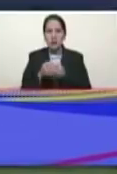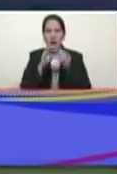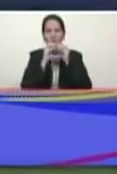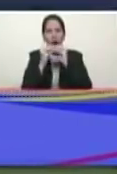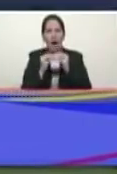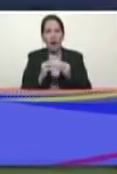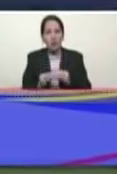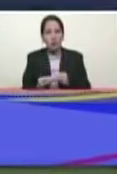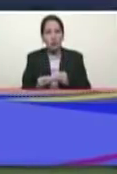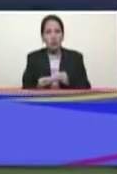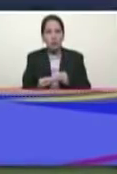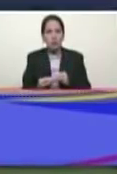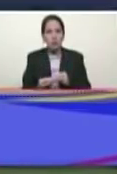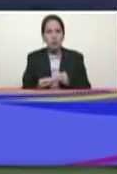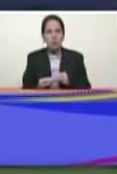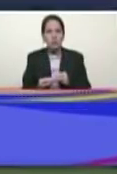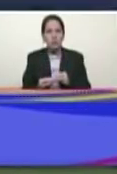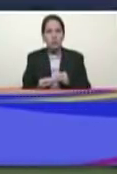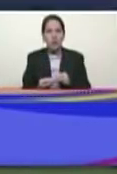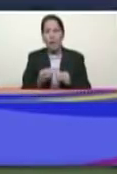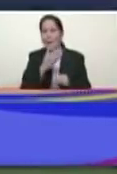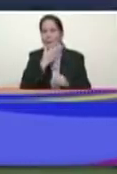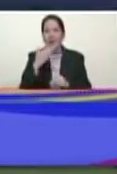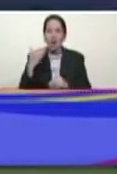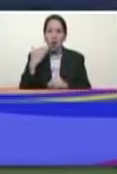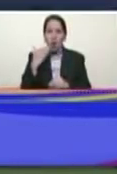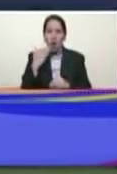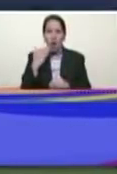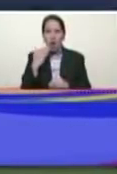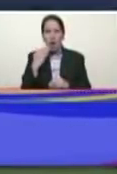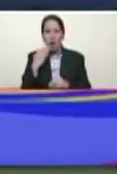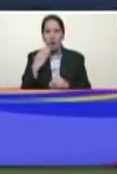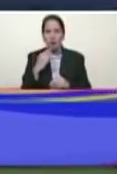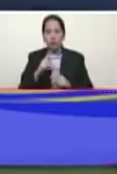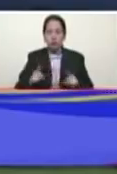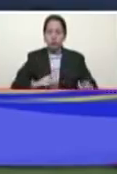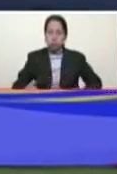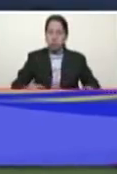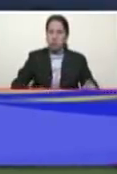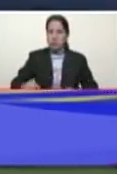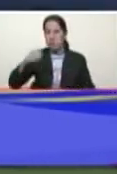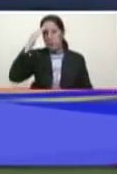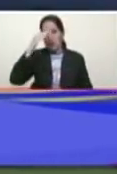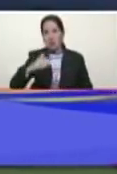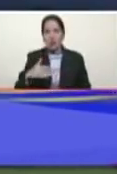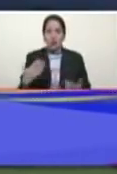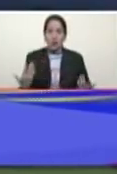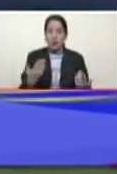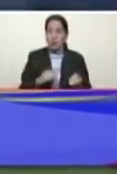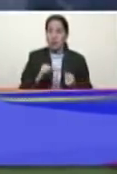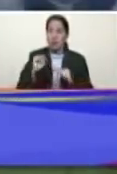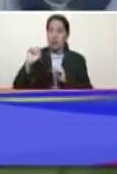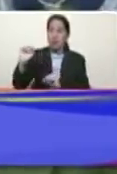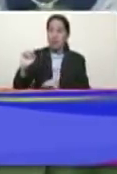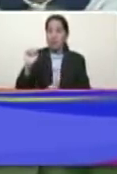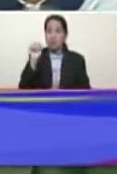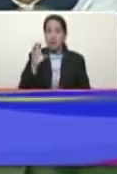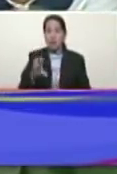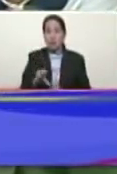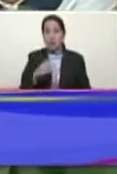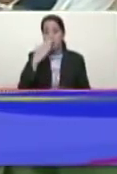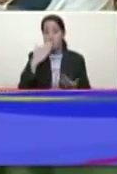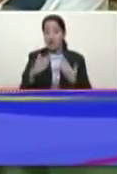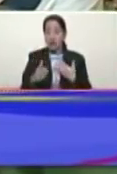ajustando, mejorando, perfeccionando los mecanismos de coordinación militar para la defensa de la patria frente al